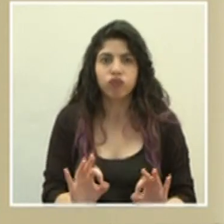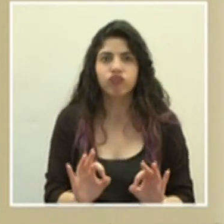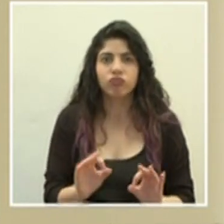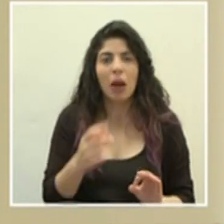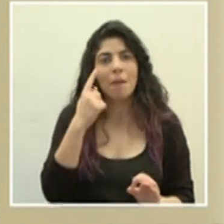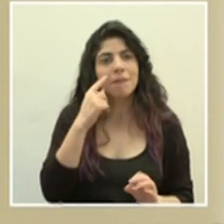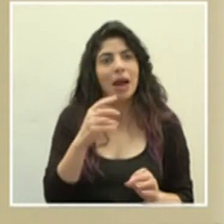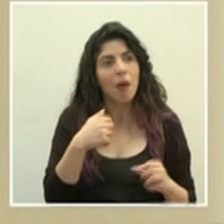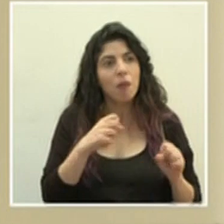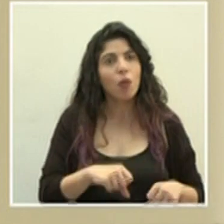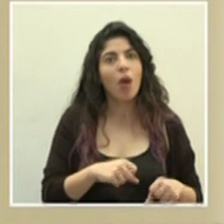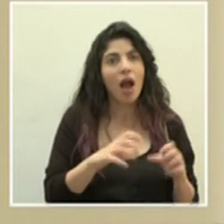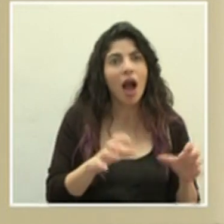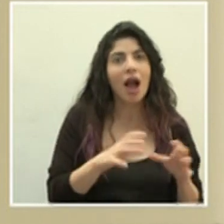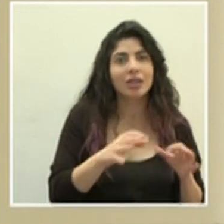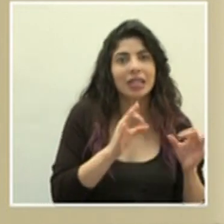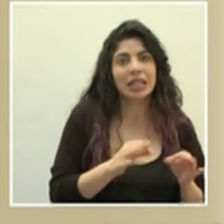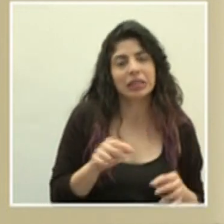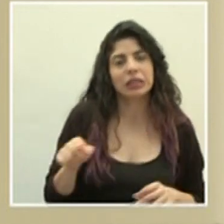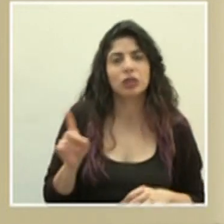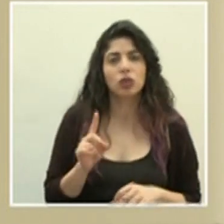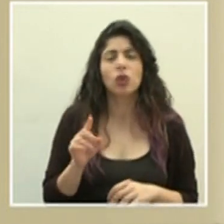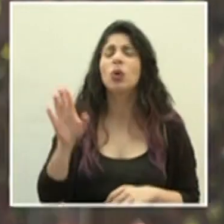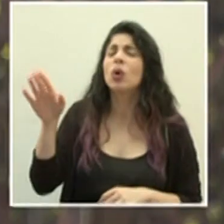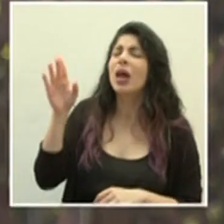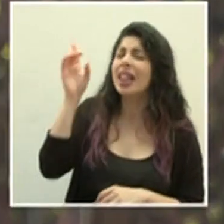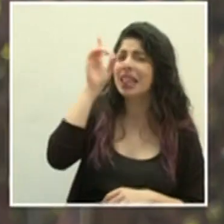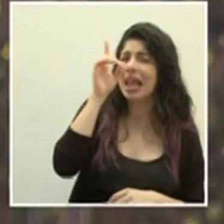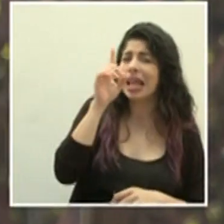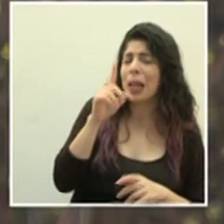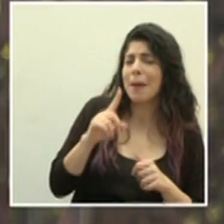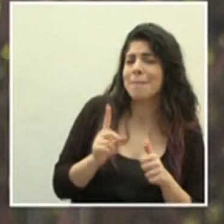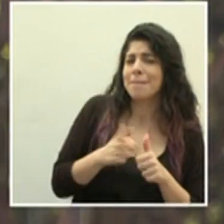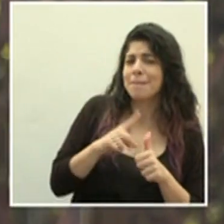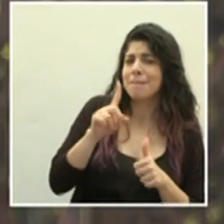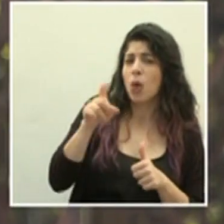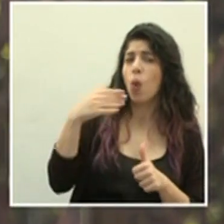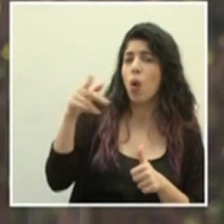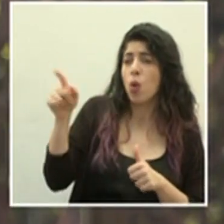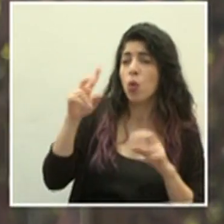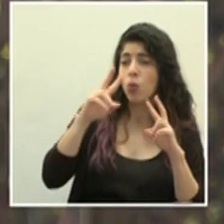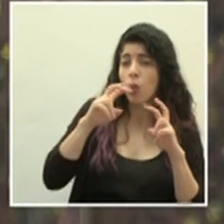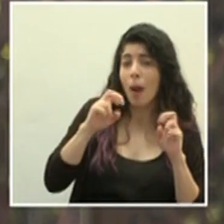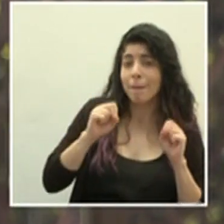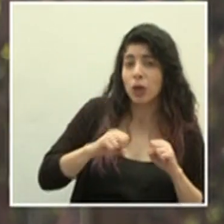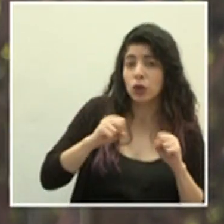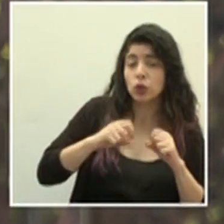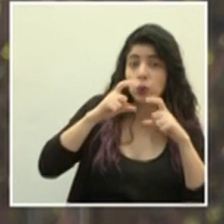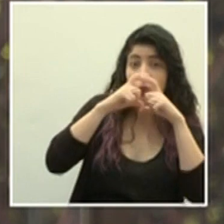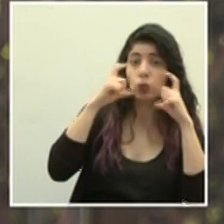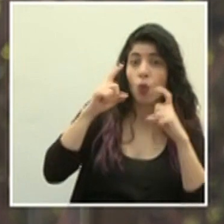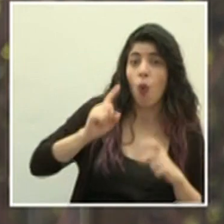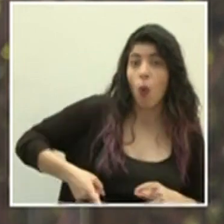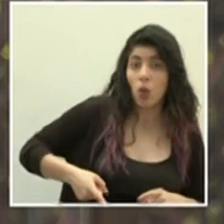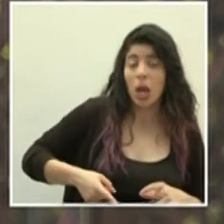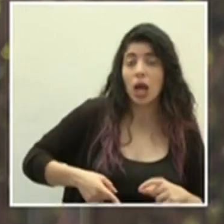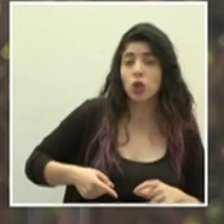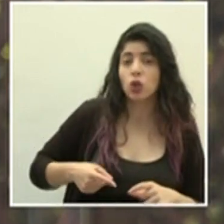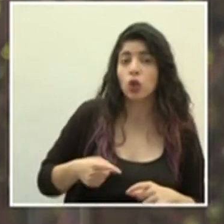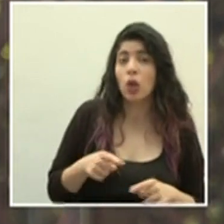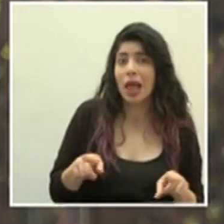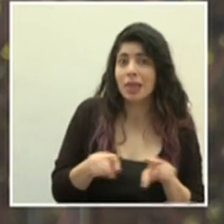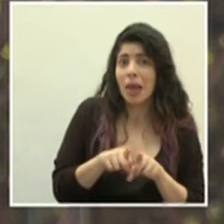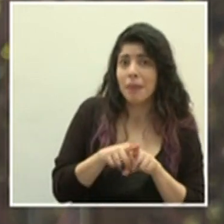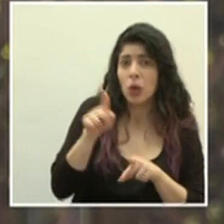mayor rango de acción para tomar ciertas decisiones. Don Daniel, y sobre la primera pregunta, cuando analizan la posibilidad de que las mascarillas sean de manera obligatoria,